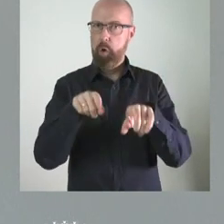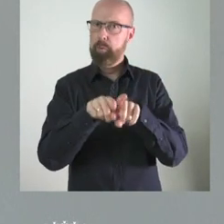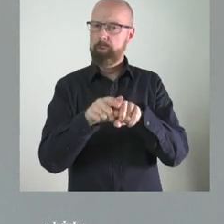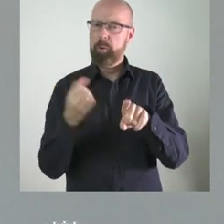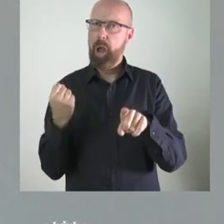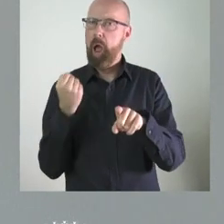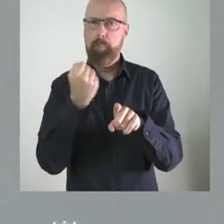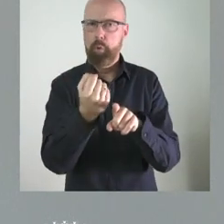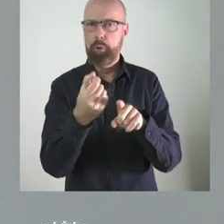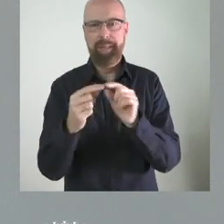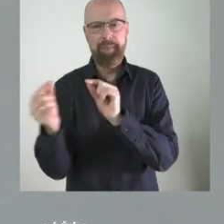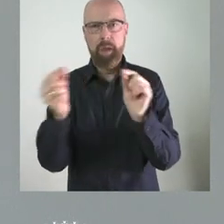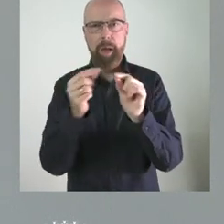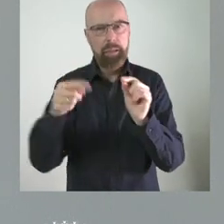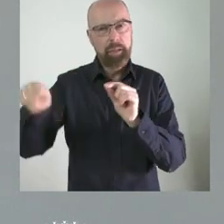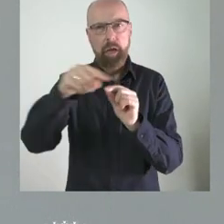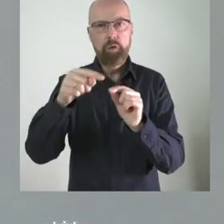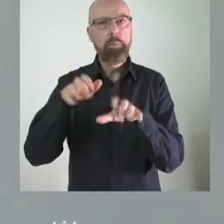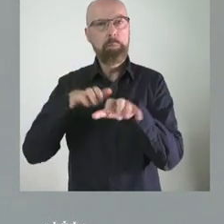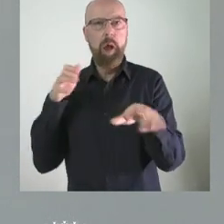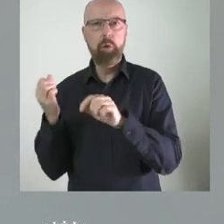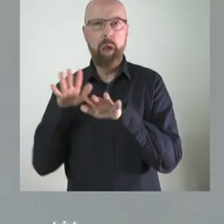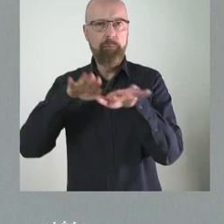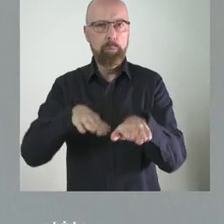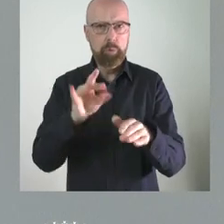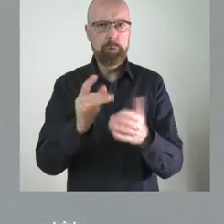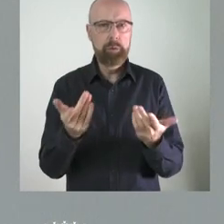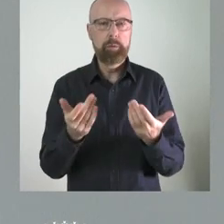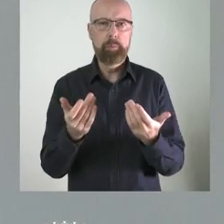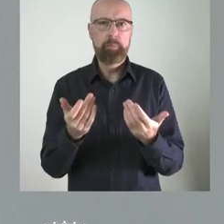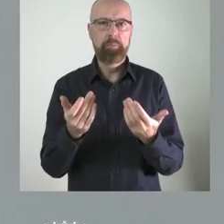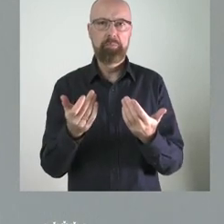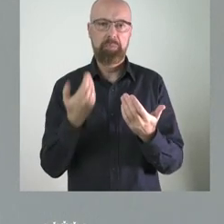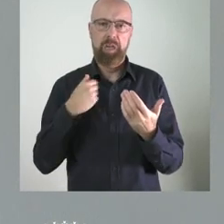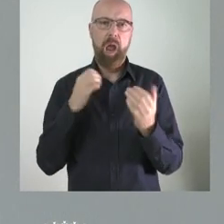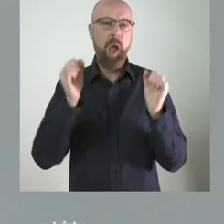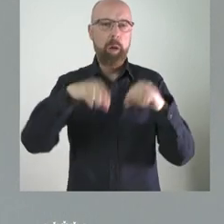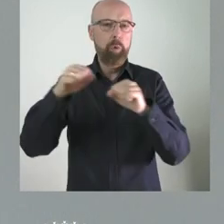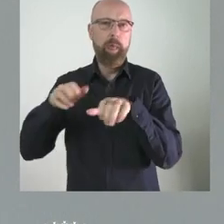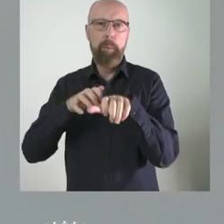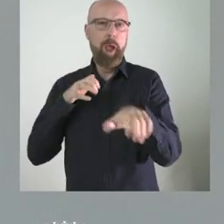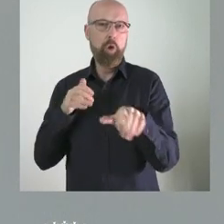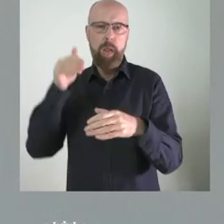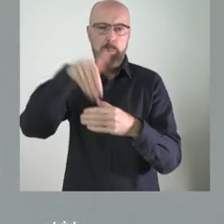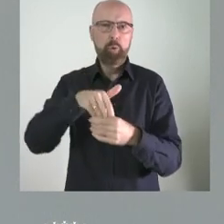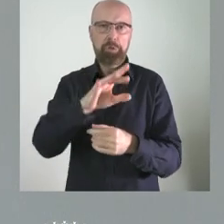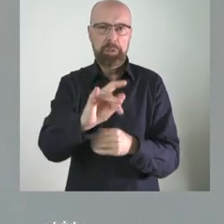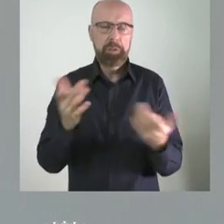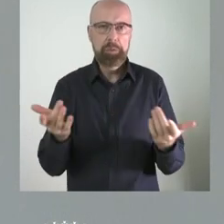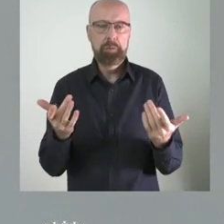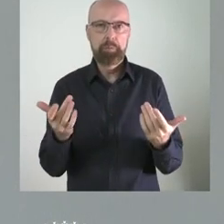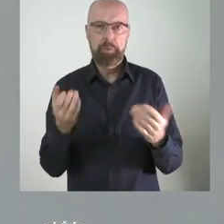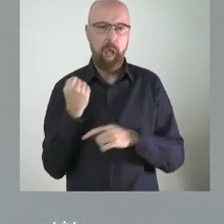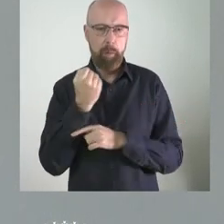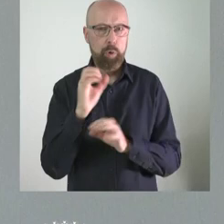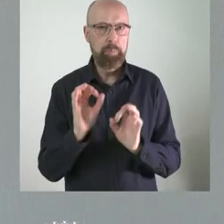dentro del debate ya depositó las secciones Fueron aprobadas por mayoría de la cámara pero está con un apoyo muy especial y como les